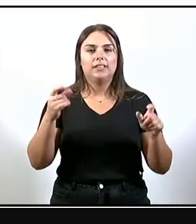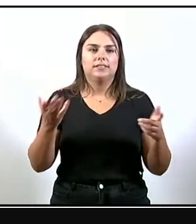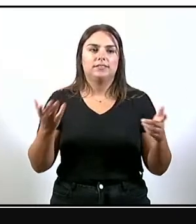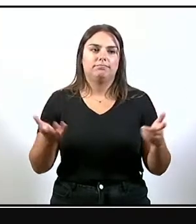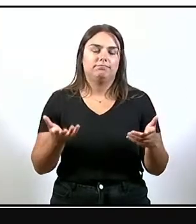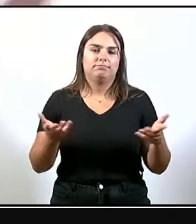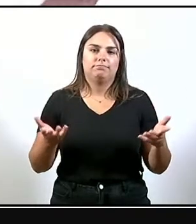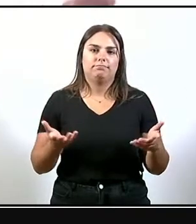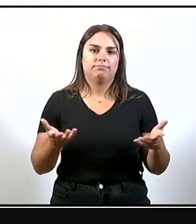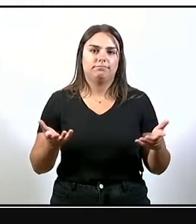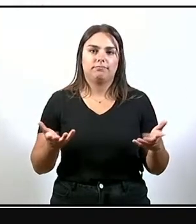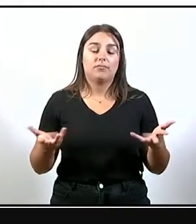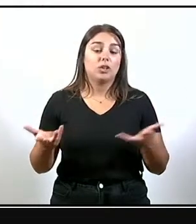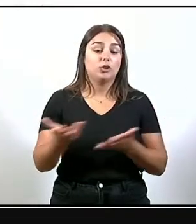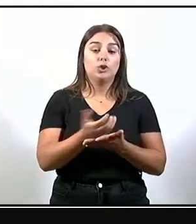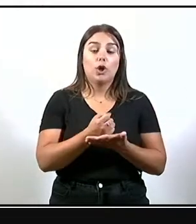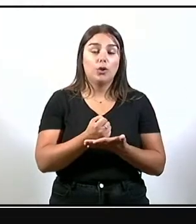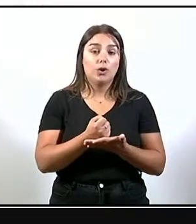Todo eso se da de bruces